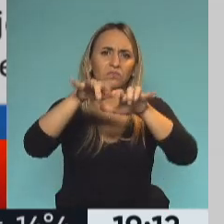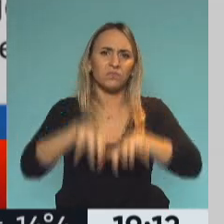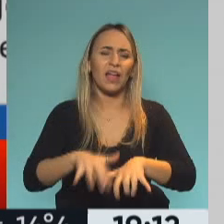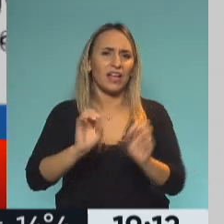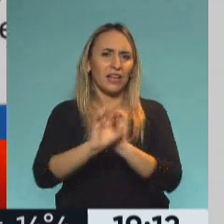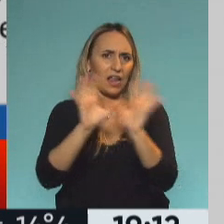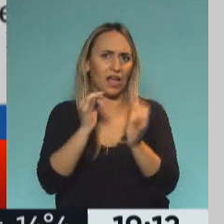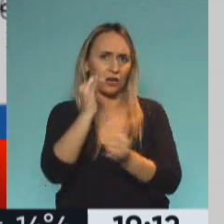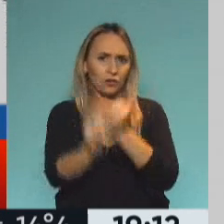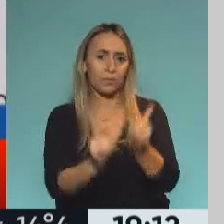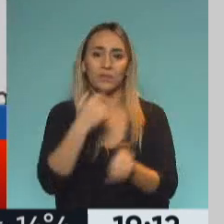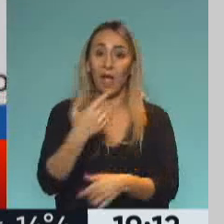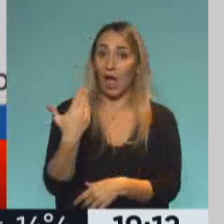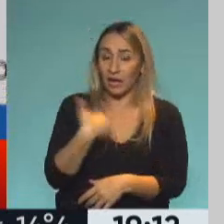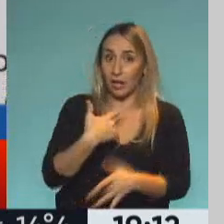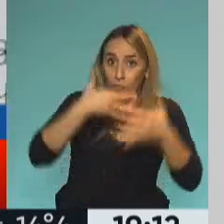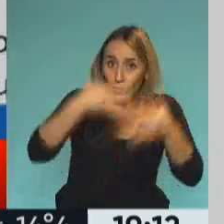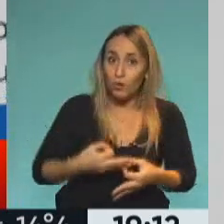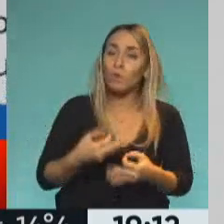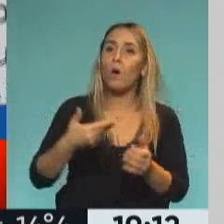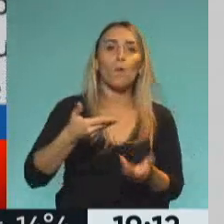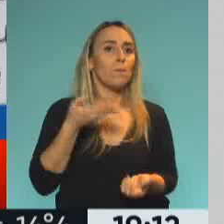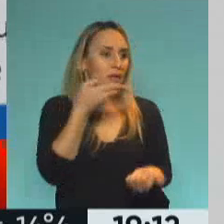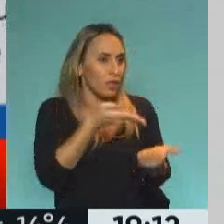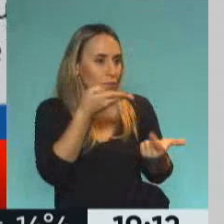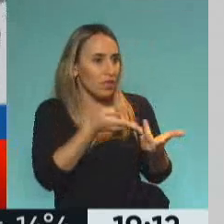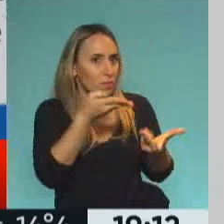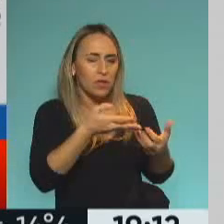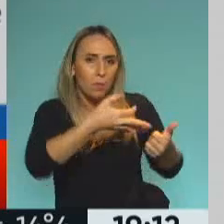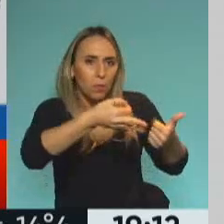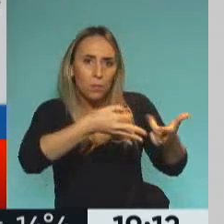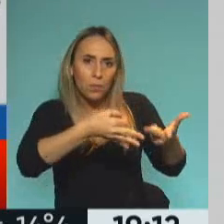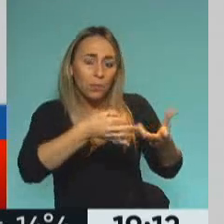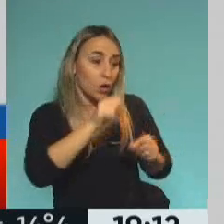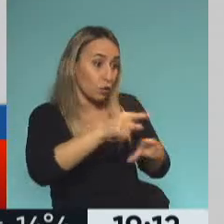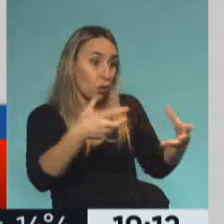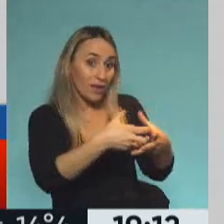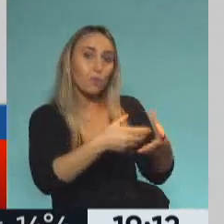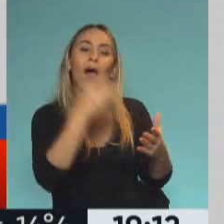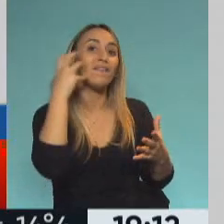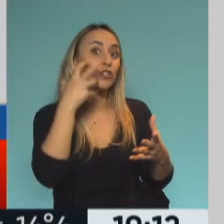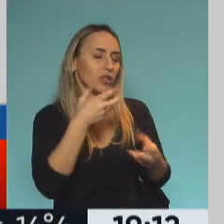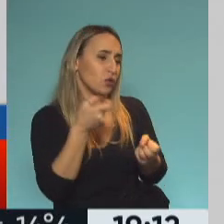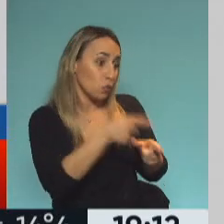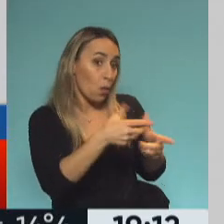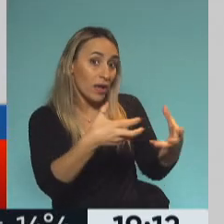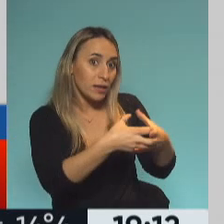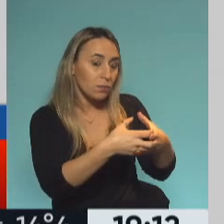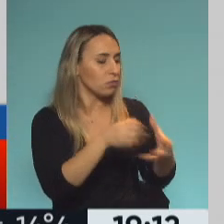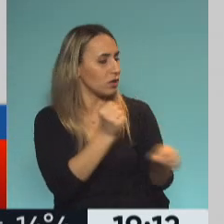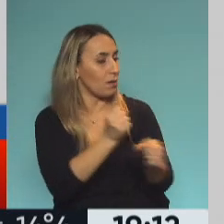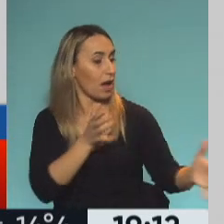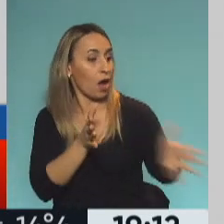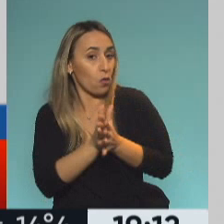solo ha cumplido con todos nuestros requisitos, sino también que tu equipo, le dice a Carla Bisotti, trabaja conjuntamente con nosotros para ayudarnos a